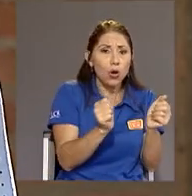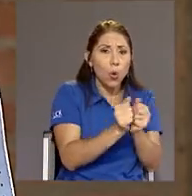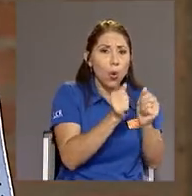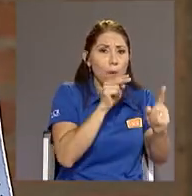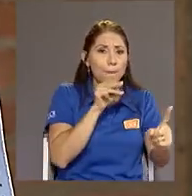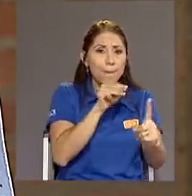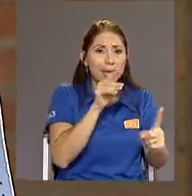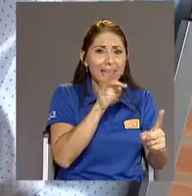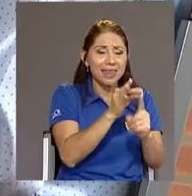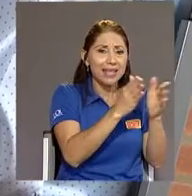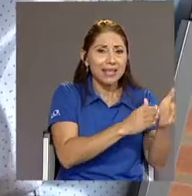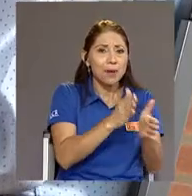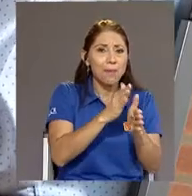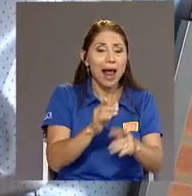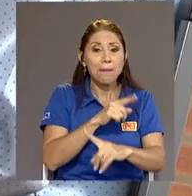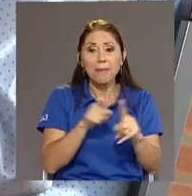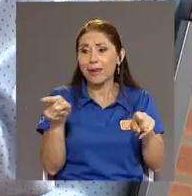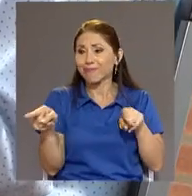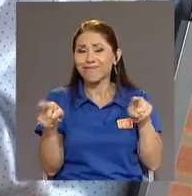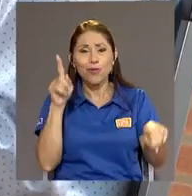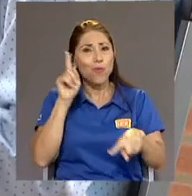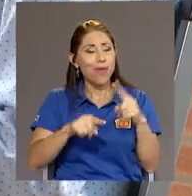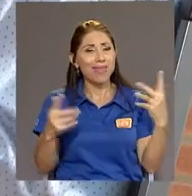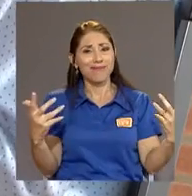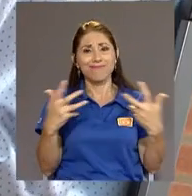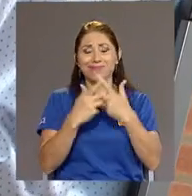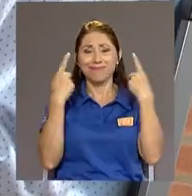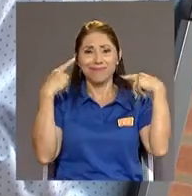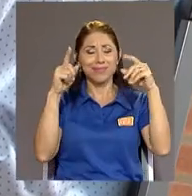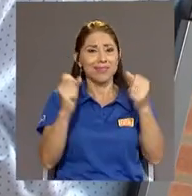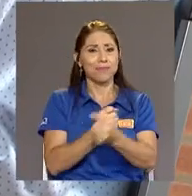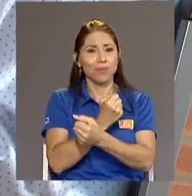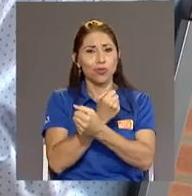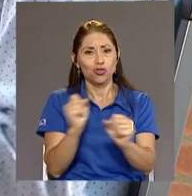ser imposible. Y creo que lo que también no termina de